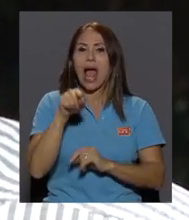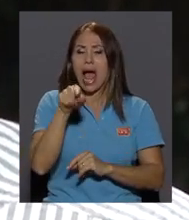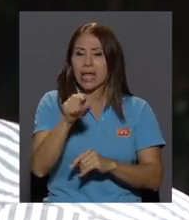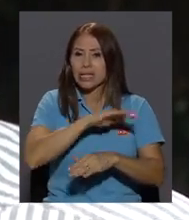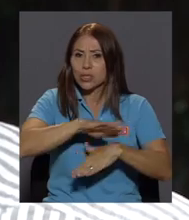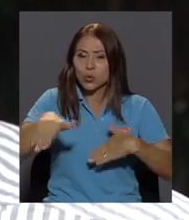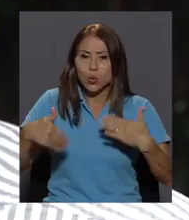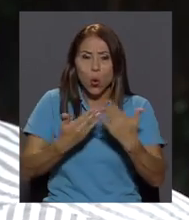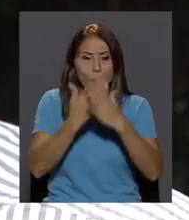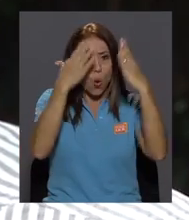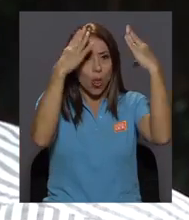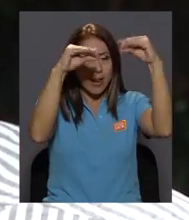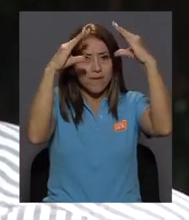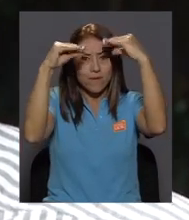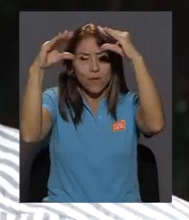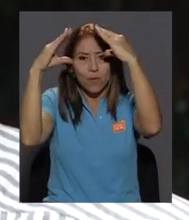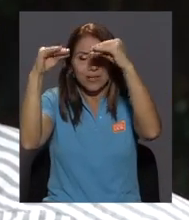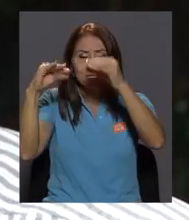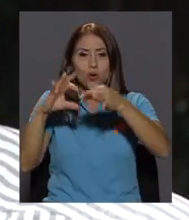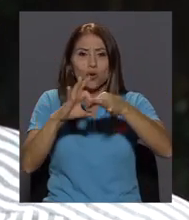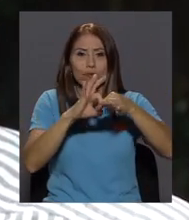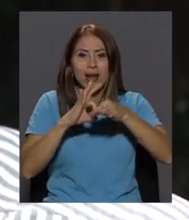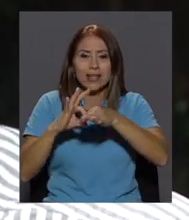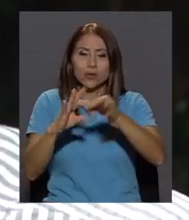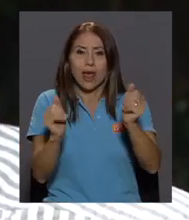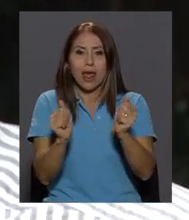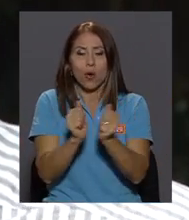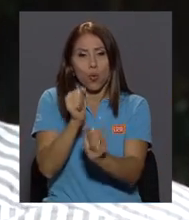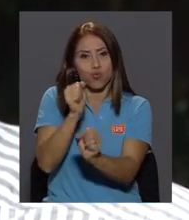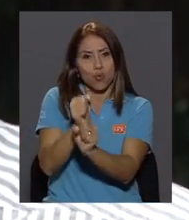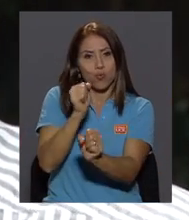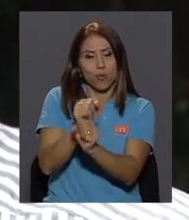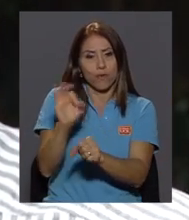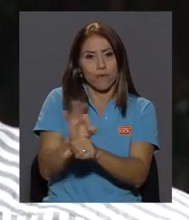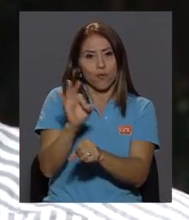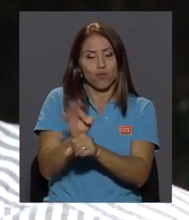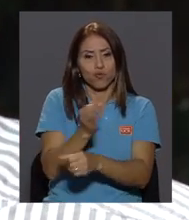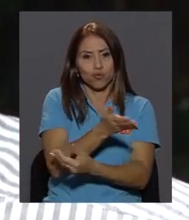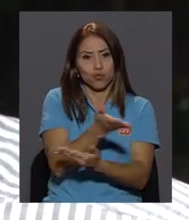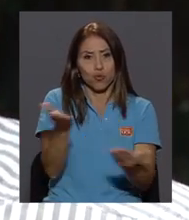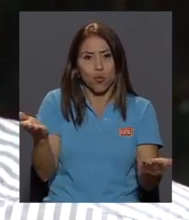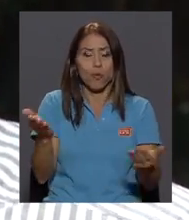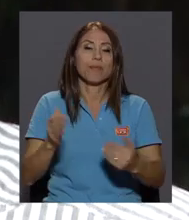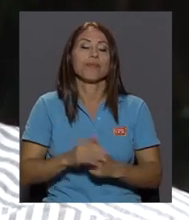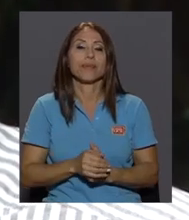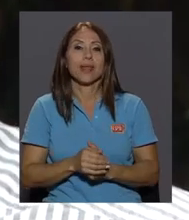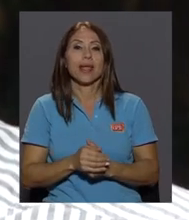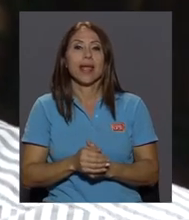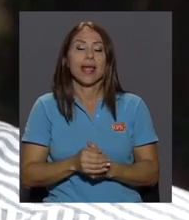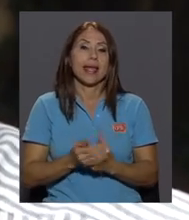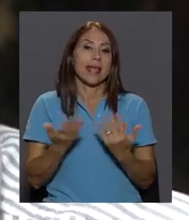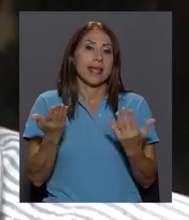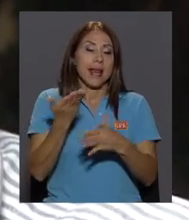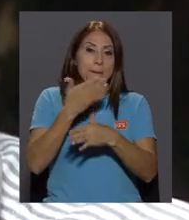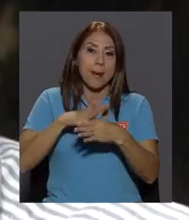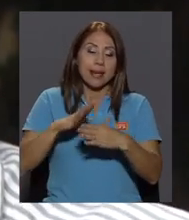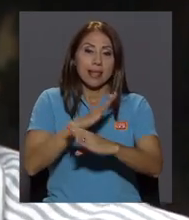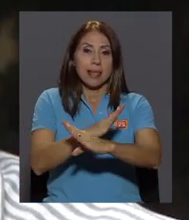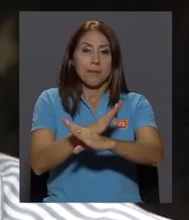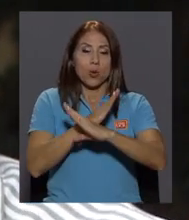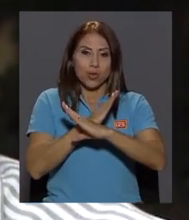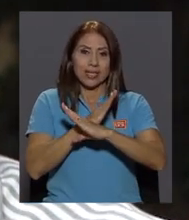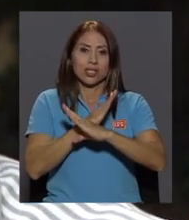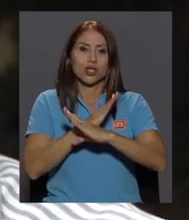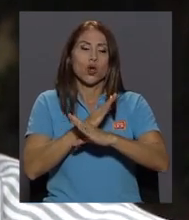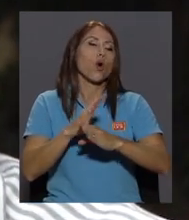la información relacionada al funcionamiento de ellos, en la parte, digamos, de